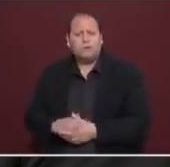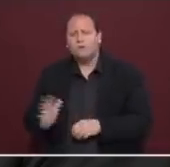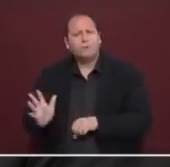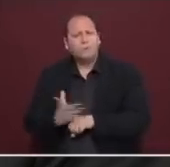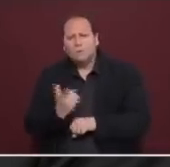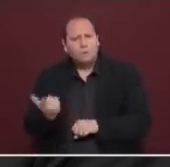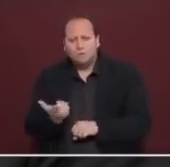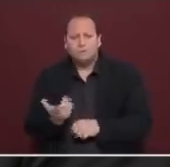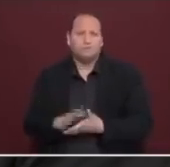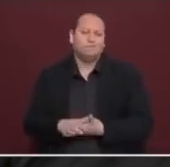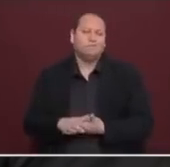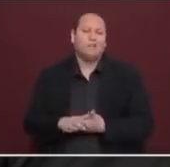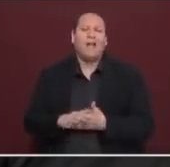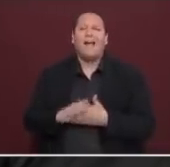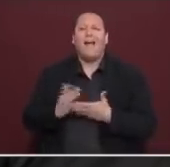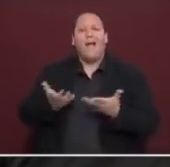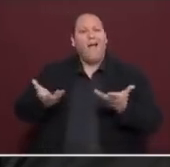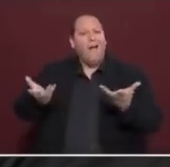actos